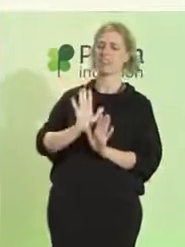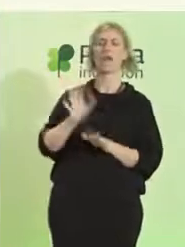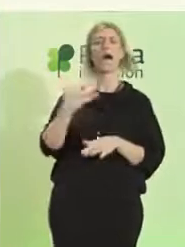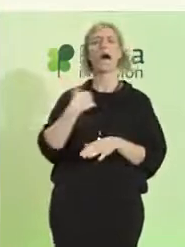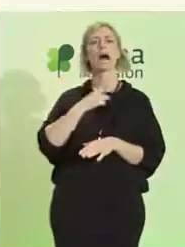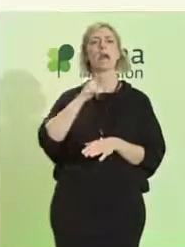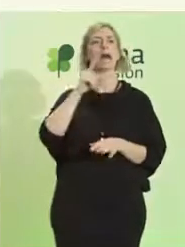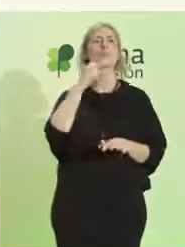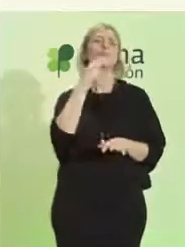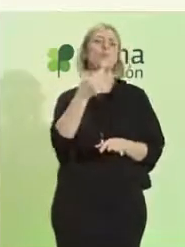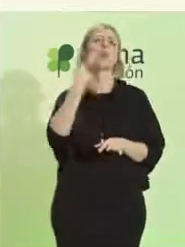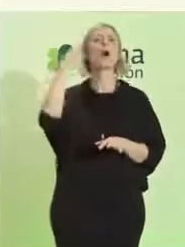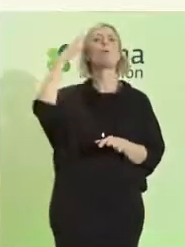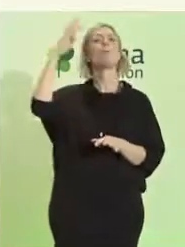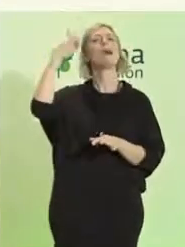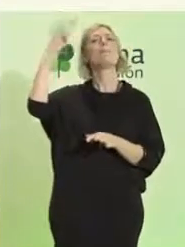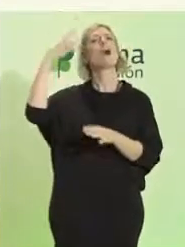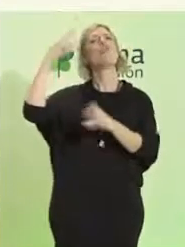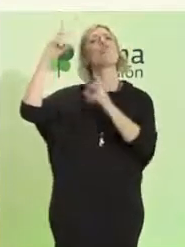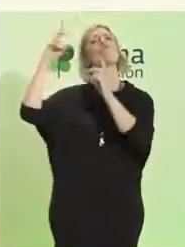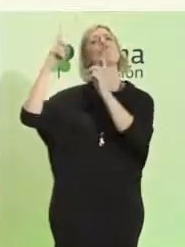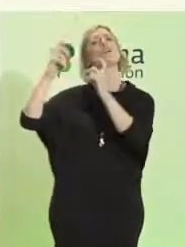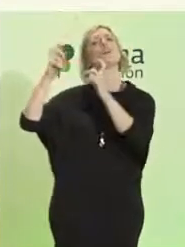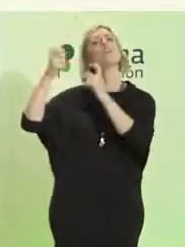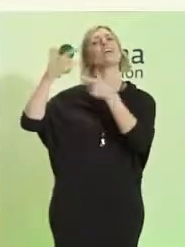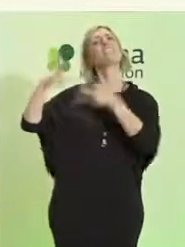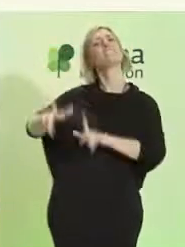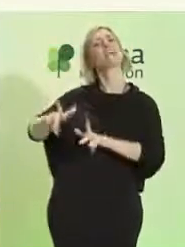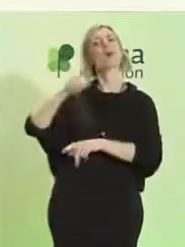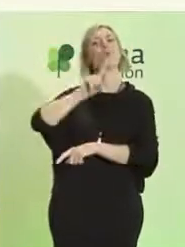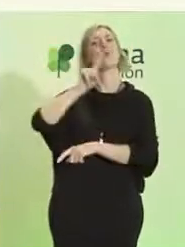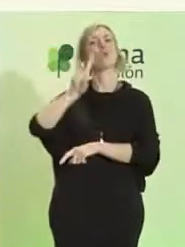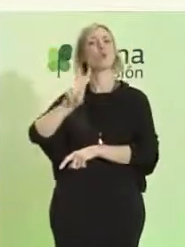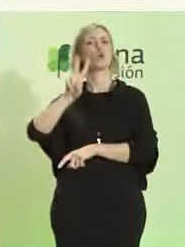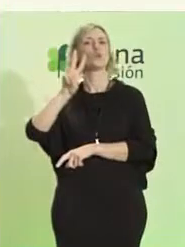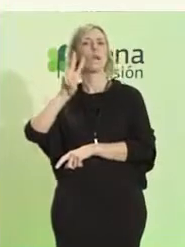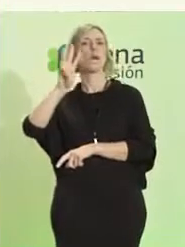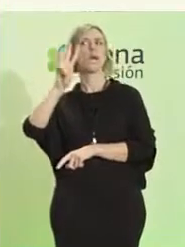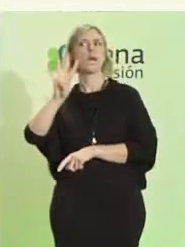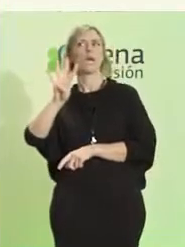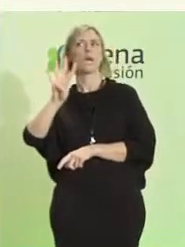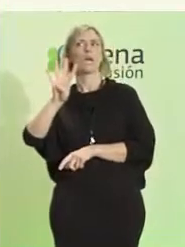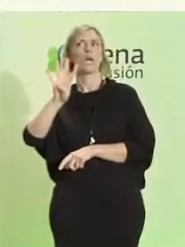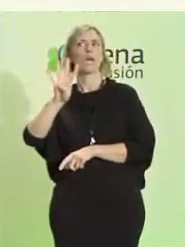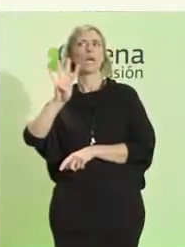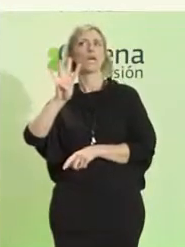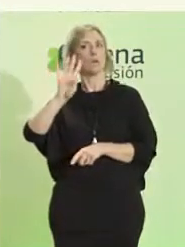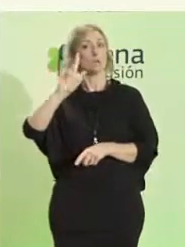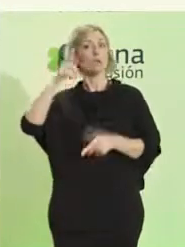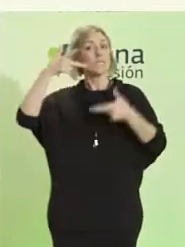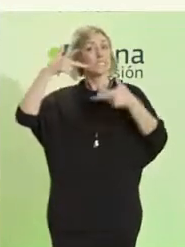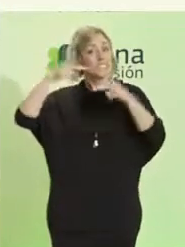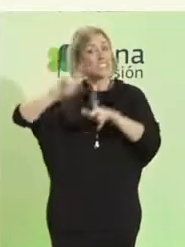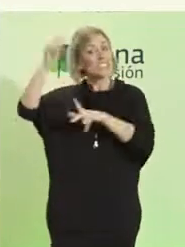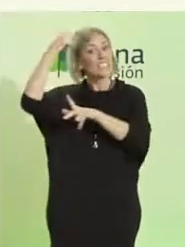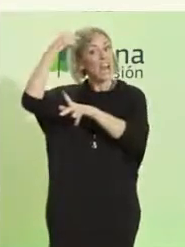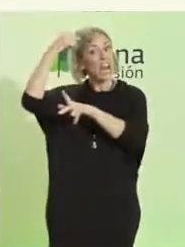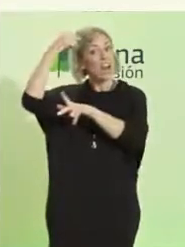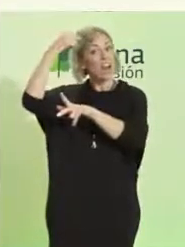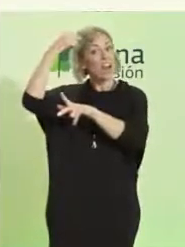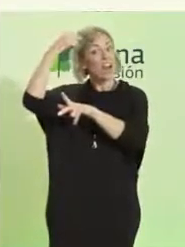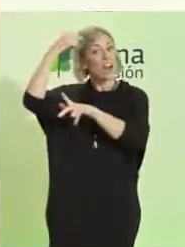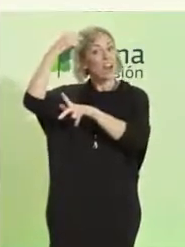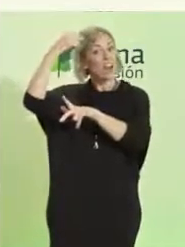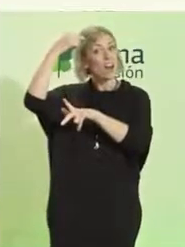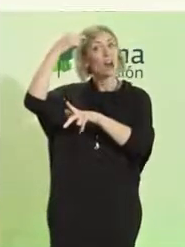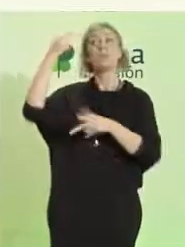silla o la fotografía de una silla, un, dos, tres y... ¿Tenéis una silla en la cabeza? Sí, ¿no? Pues